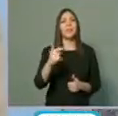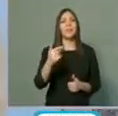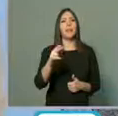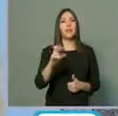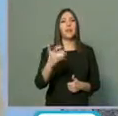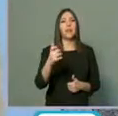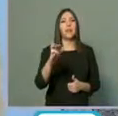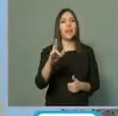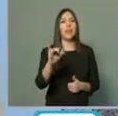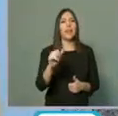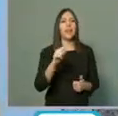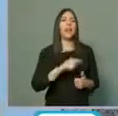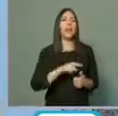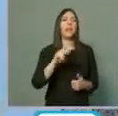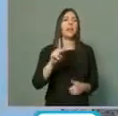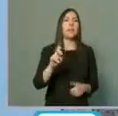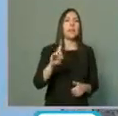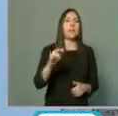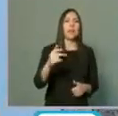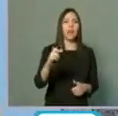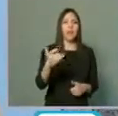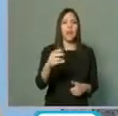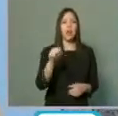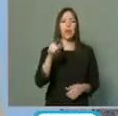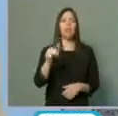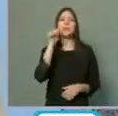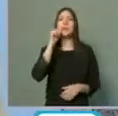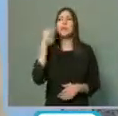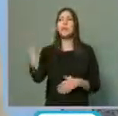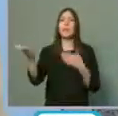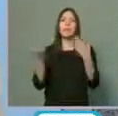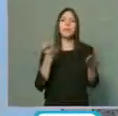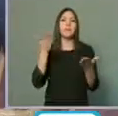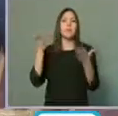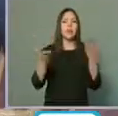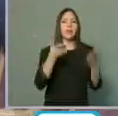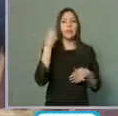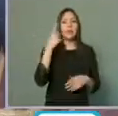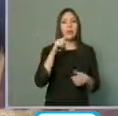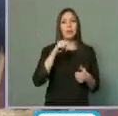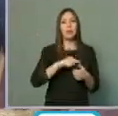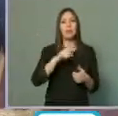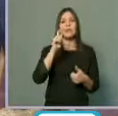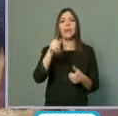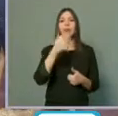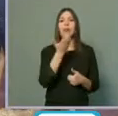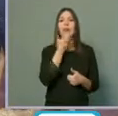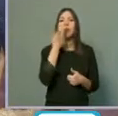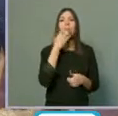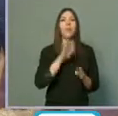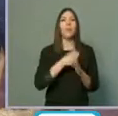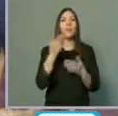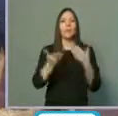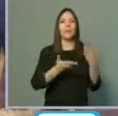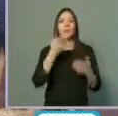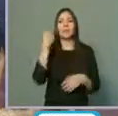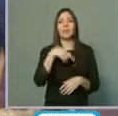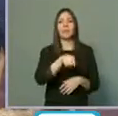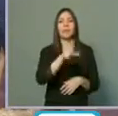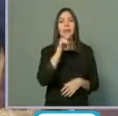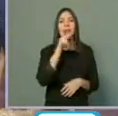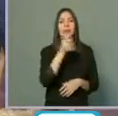el pedinche, ¿no? El que siempre está... Entonces, Esa pedigüeñería no te es la la calidad de manejan. ser pedinche. ¿Qué Pero pediguaneño? es la palabra que